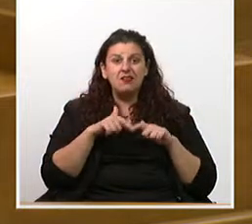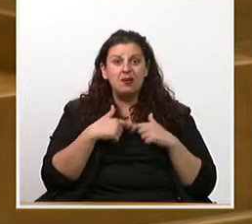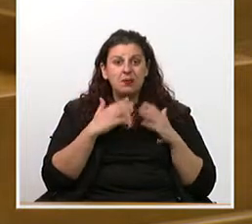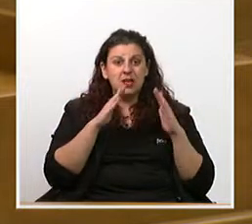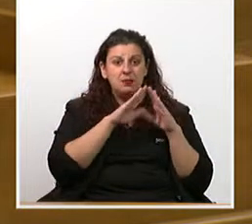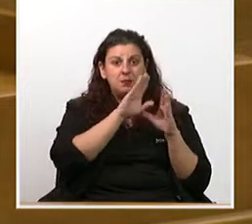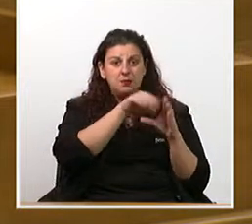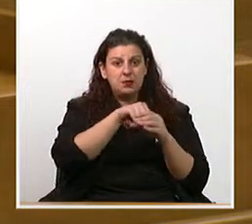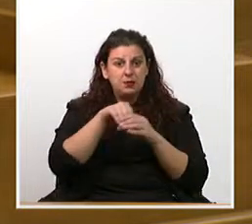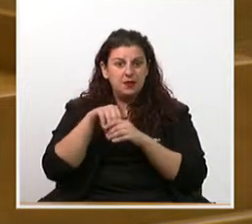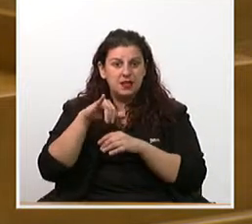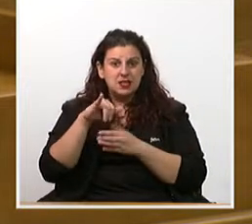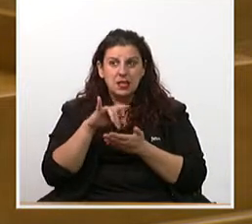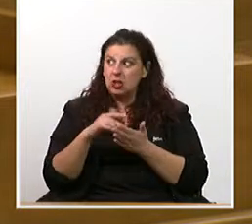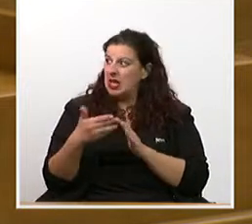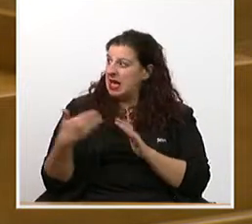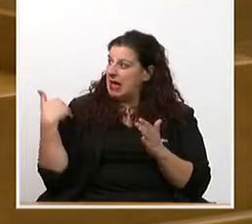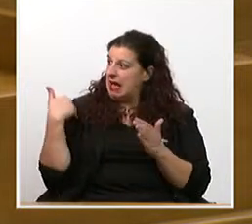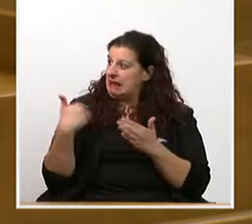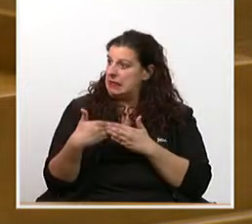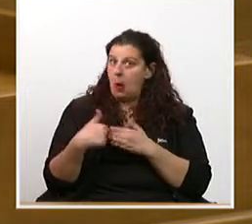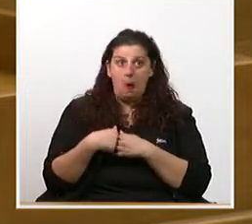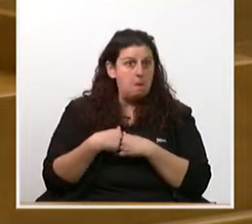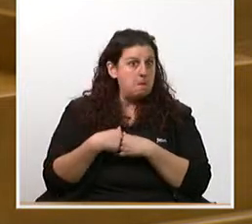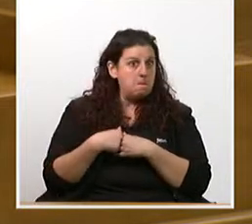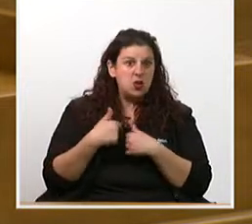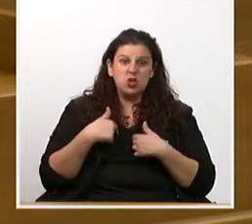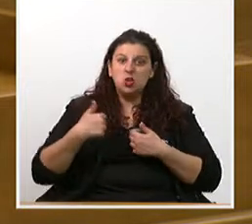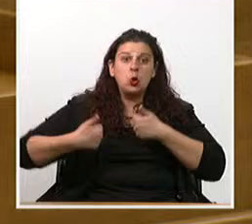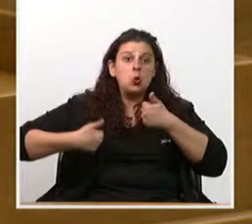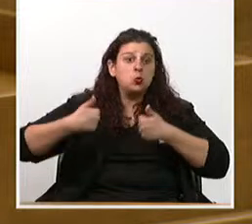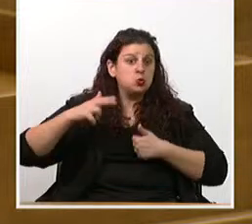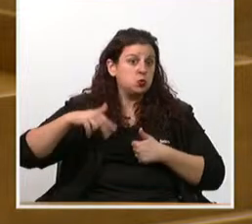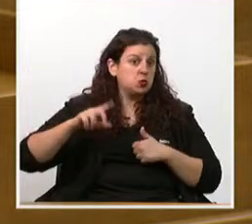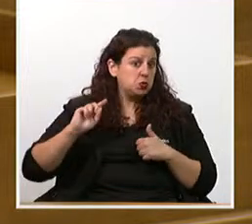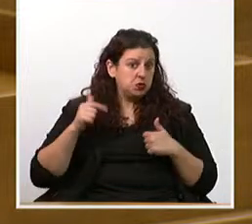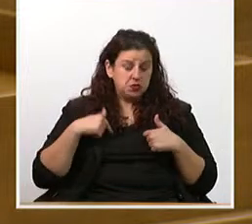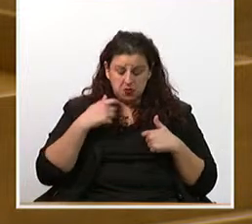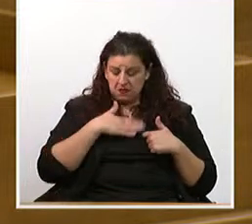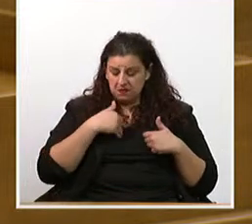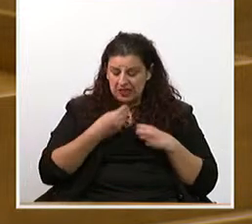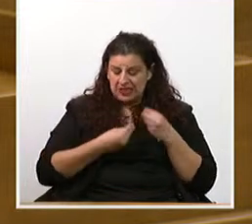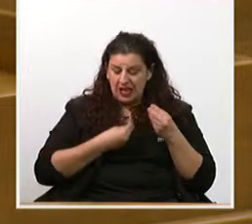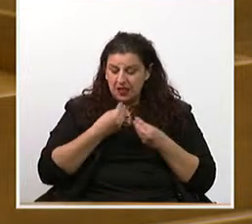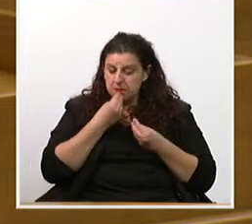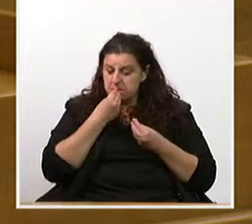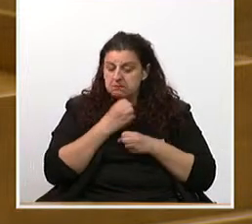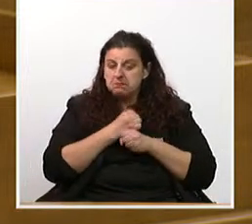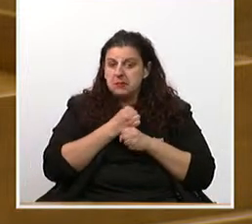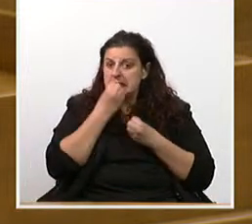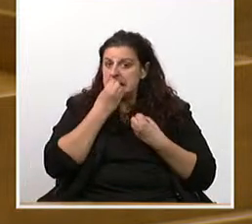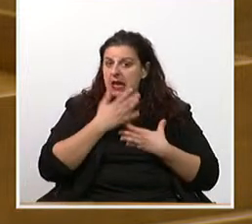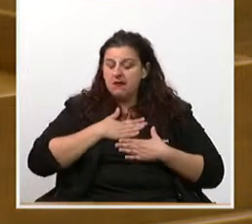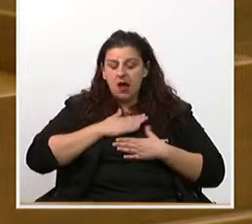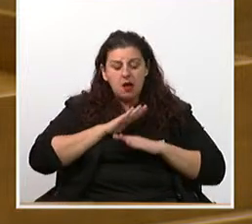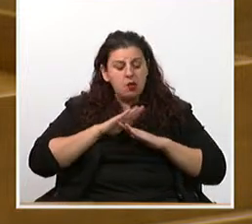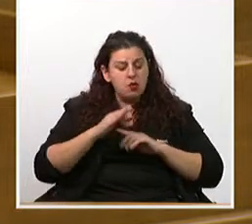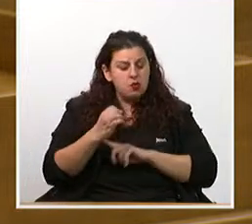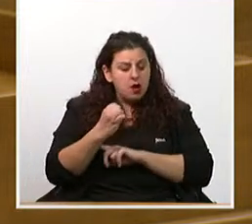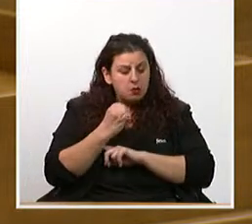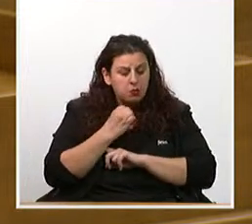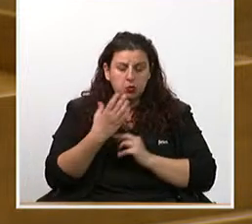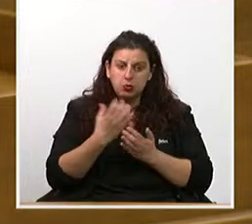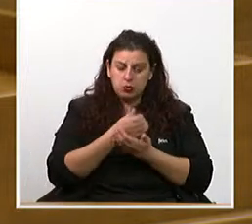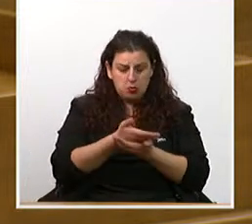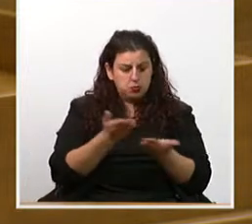sé si hay algún precedente No lo sé tampoco estoy en una competición eh yo lo que quiero es hacer bien mi trabajo eh con el apoyo si puede ser y la coordinación de todos